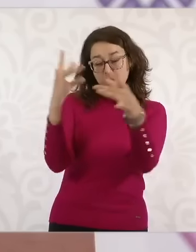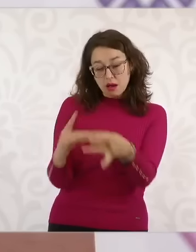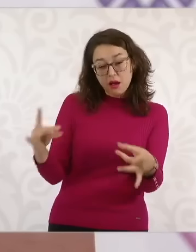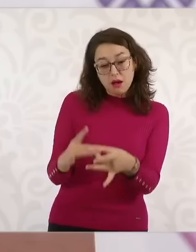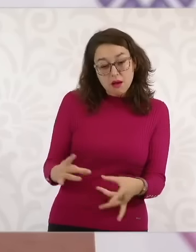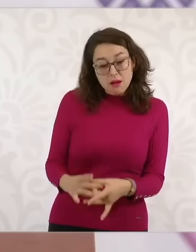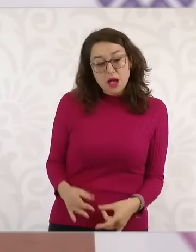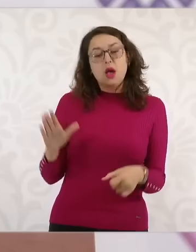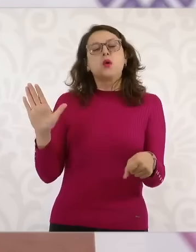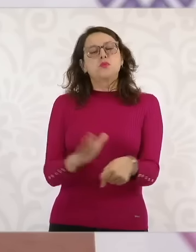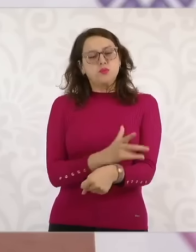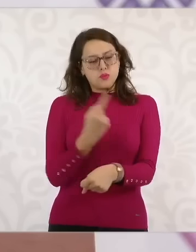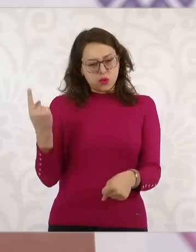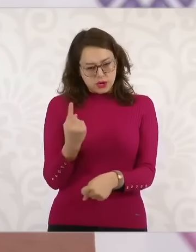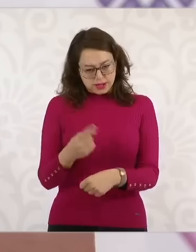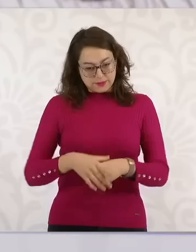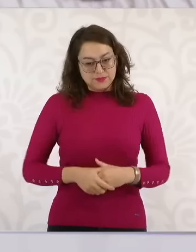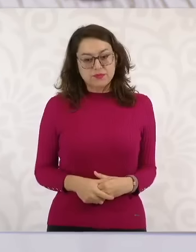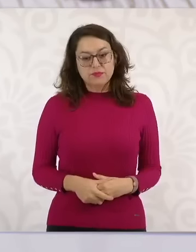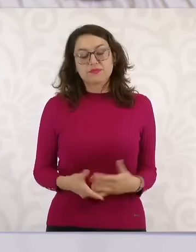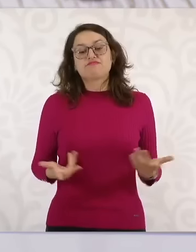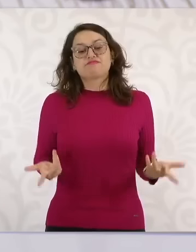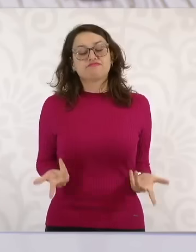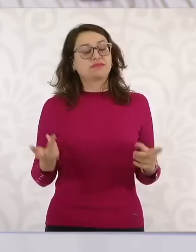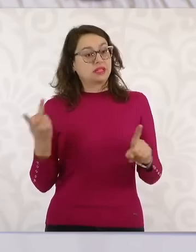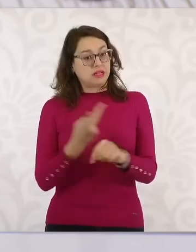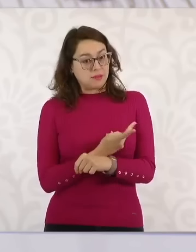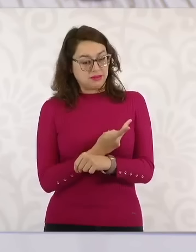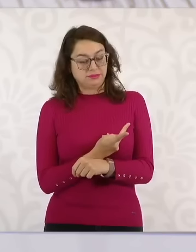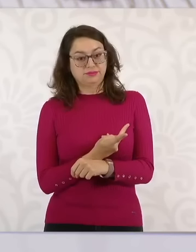alrededor de lo que representamos nosotros.